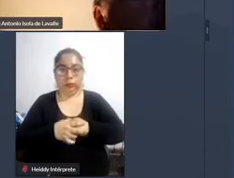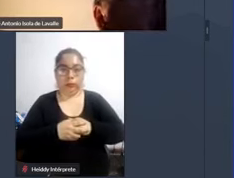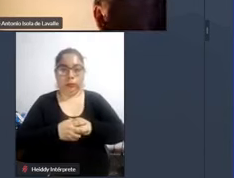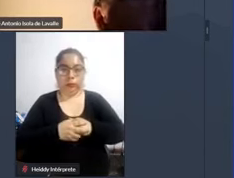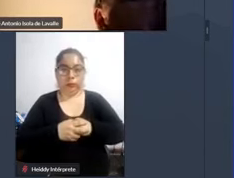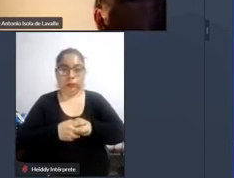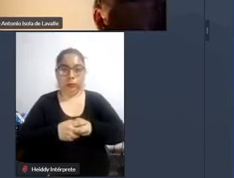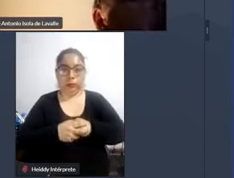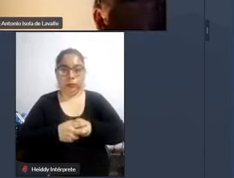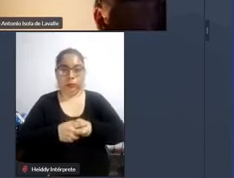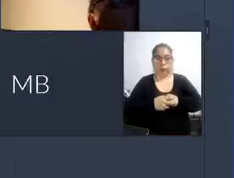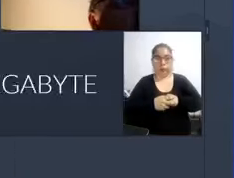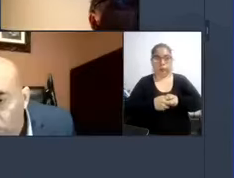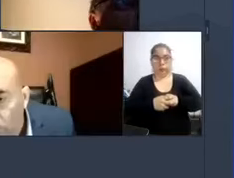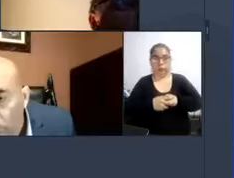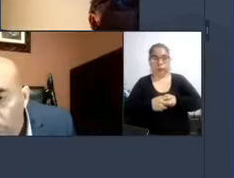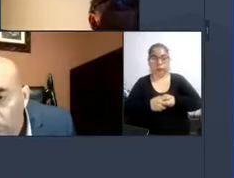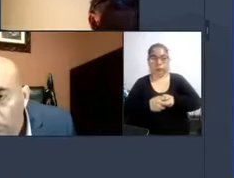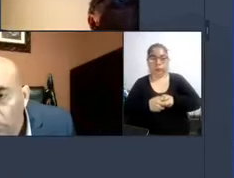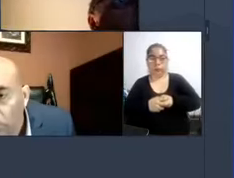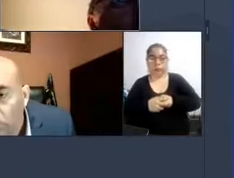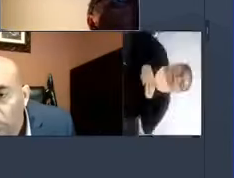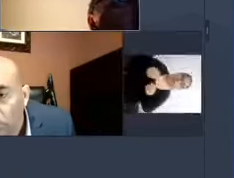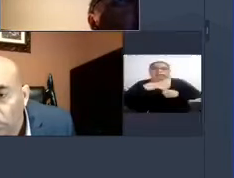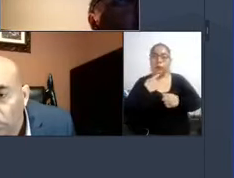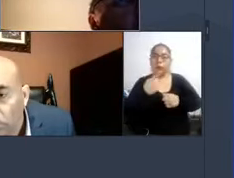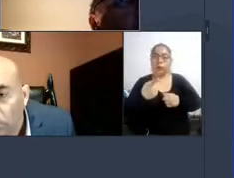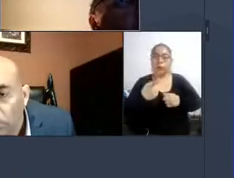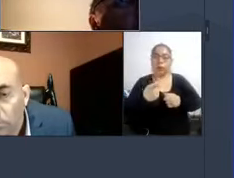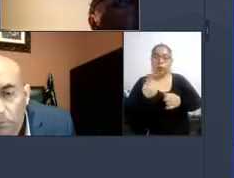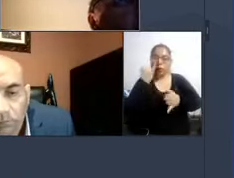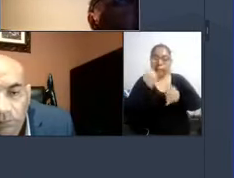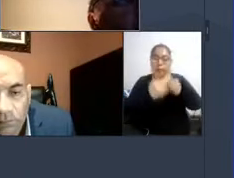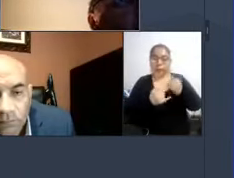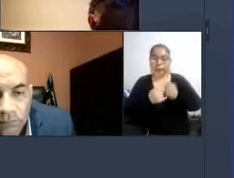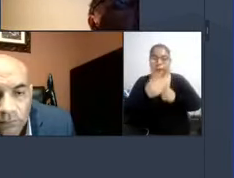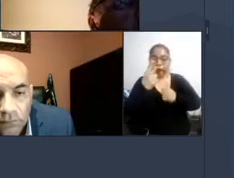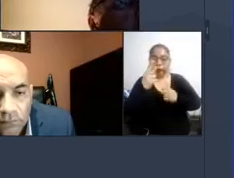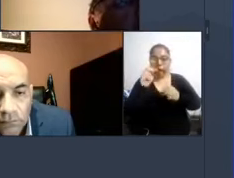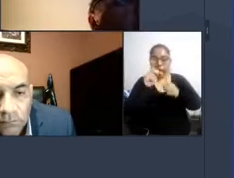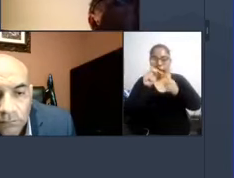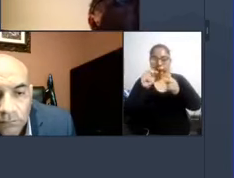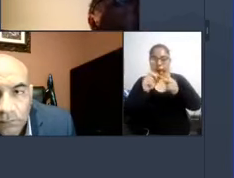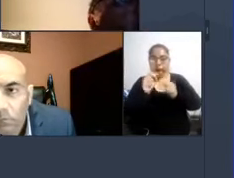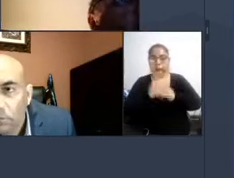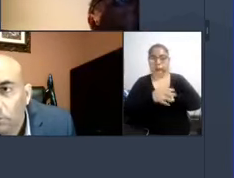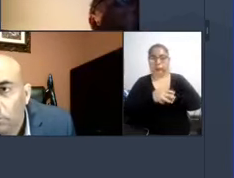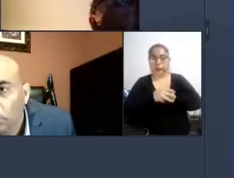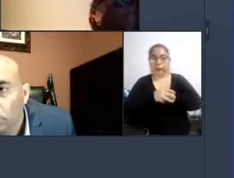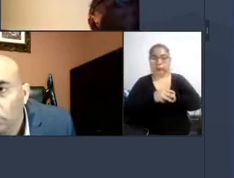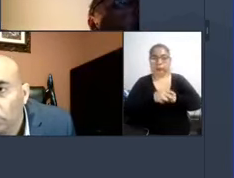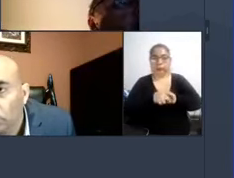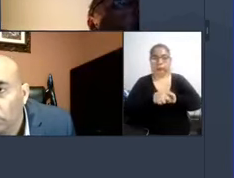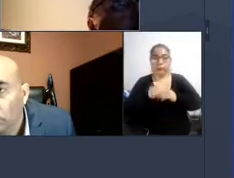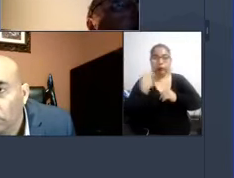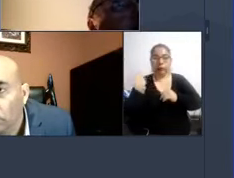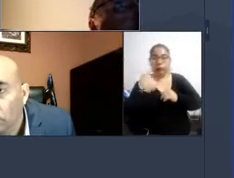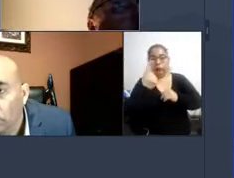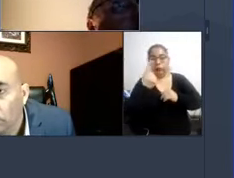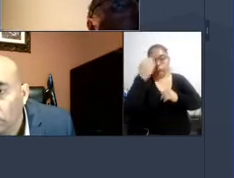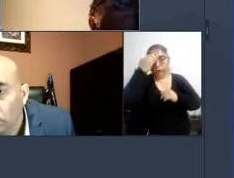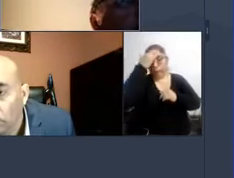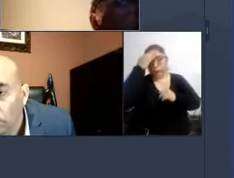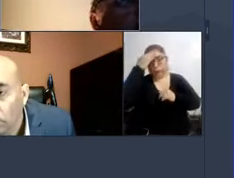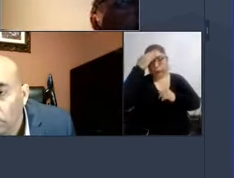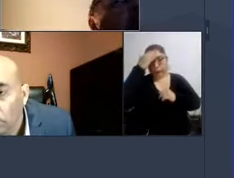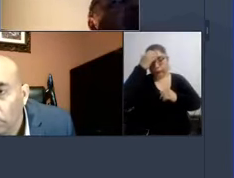yo quería terminar con dos temas el primero de ellos es que creo que